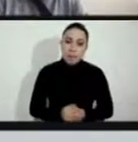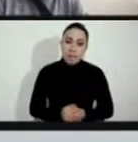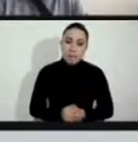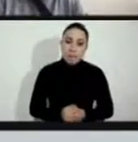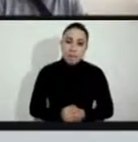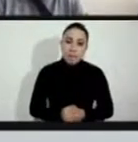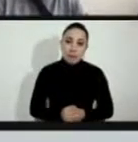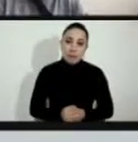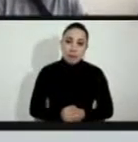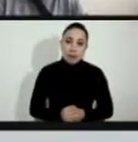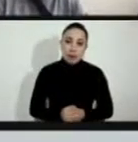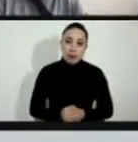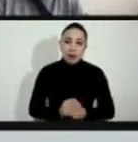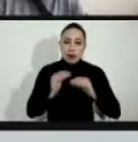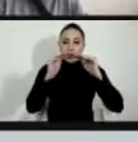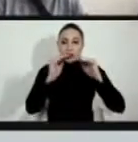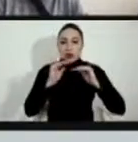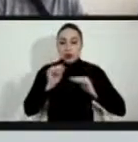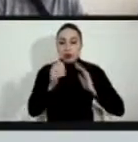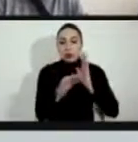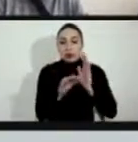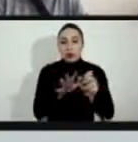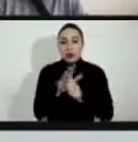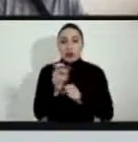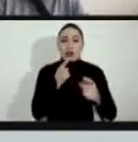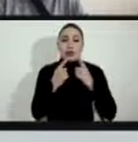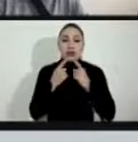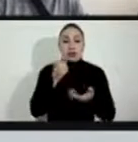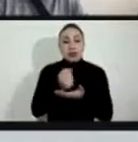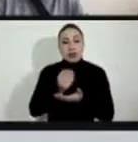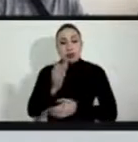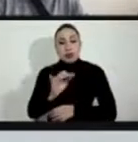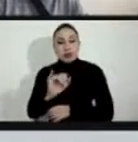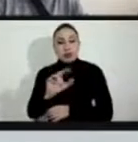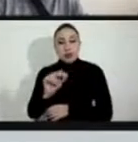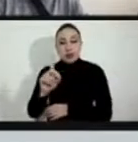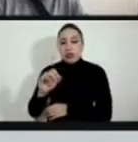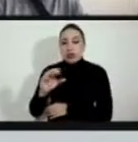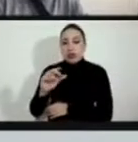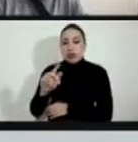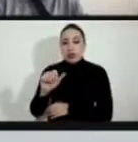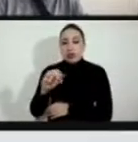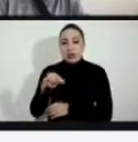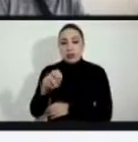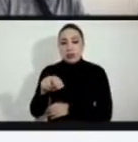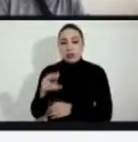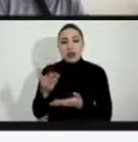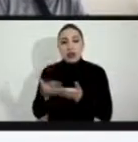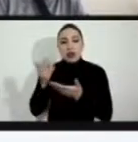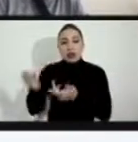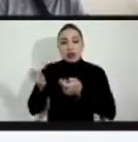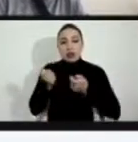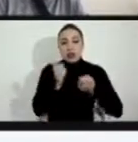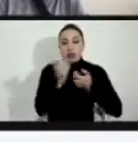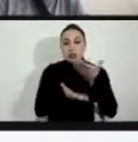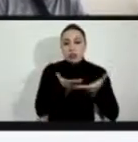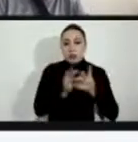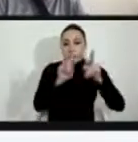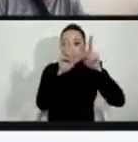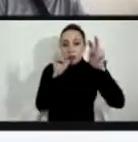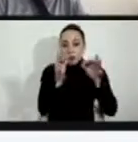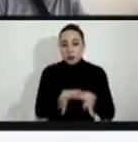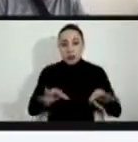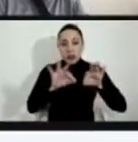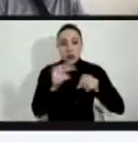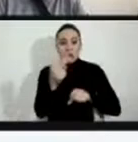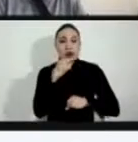El siguiente punto del orden del día es la discusión en su caso aprobación del dictamen por el cual se aprueba la proposición al punto de acuerdo para solicitar a la Secretaría de Desarrollo